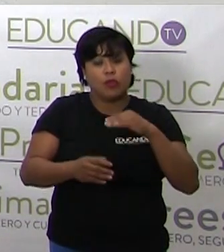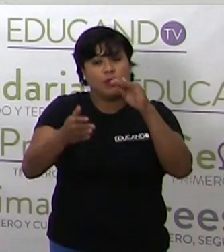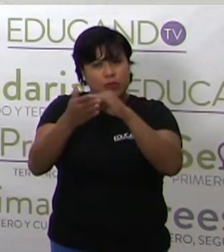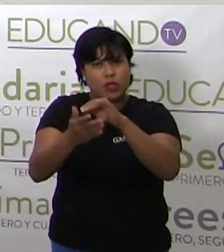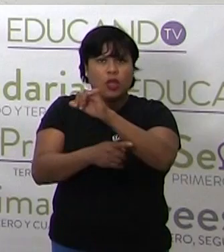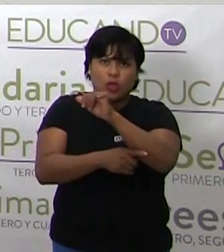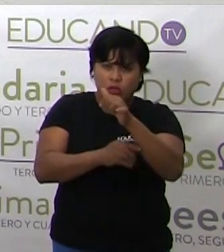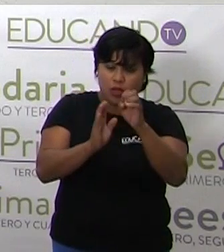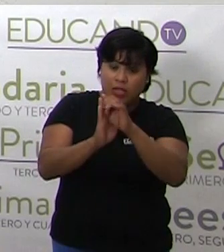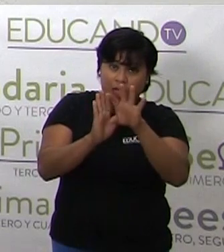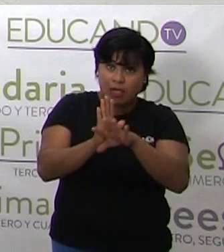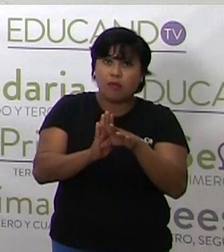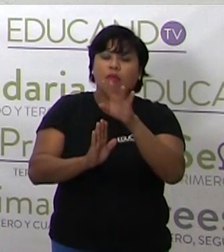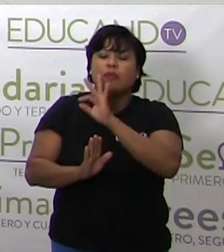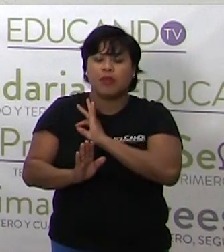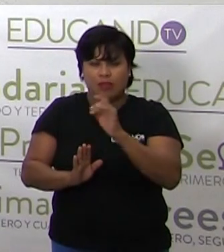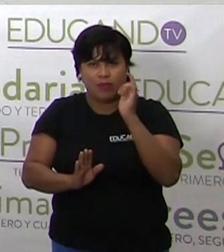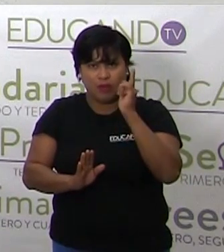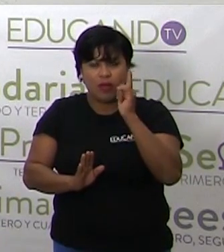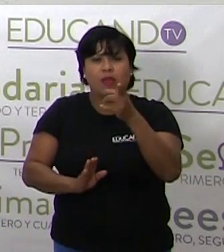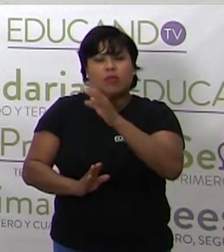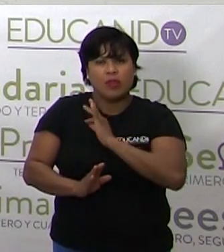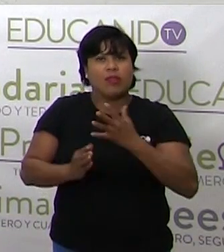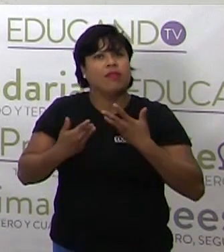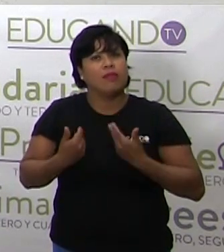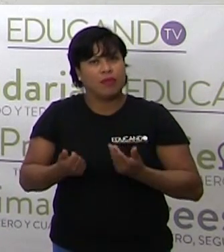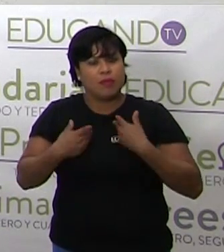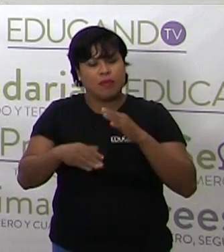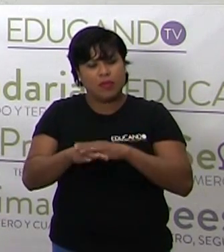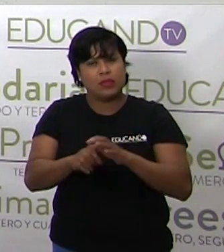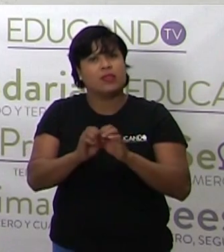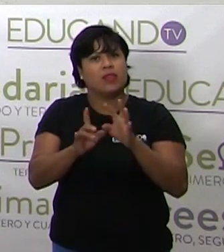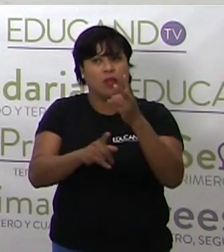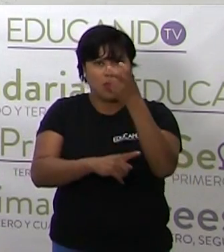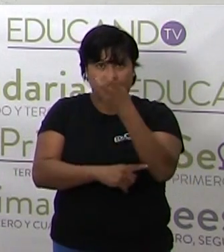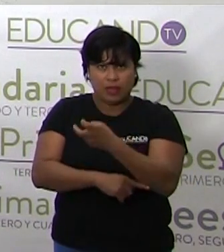otro ejemplo. Espero que ya haya quedado claro este.